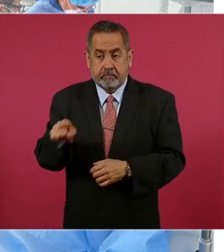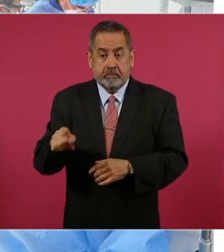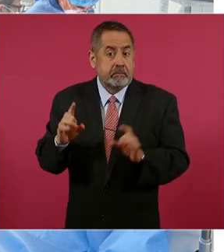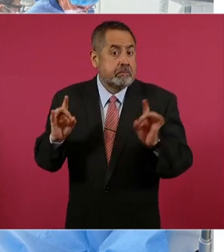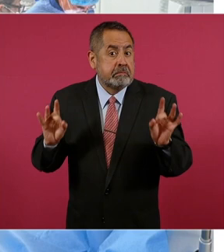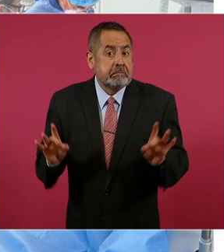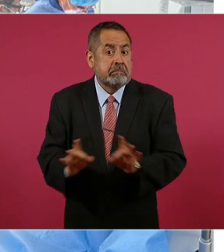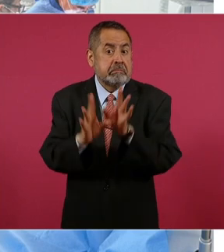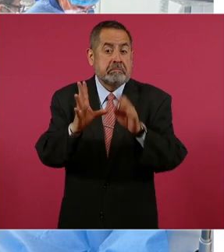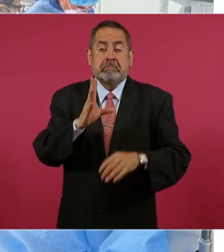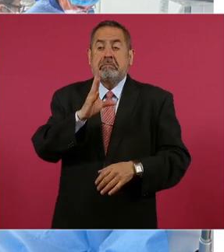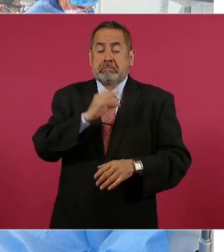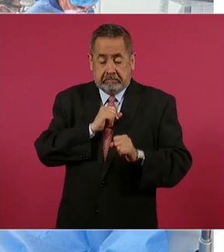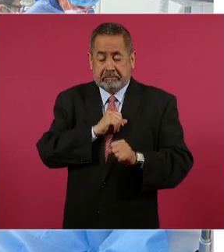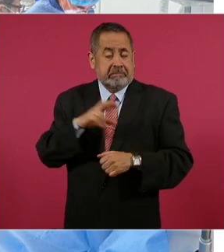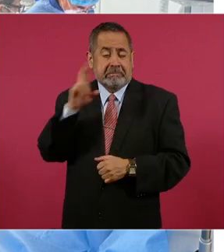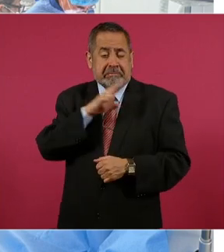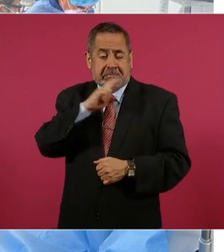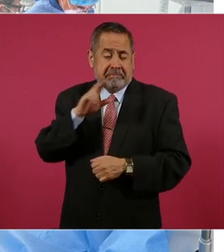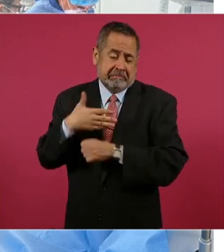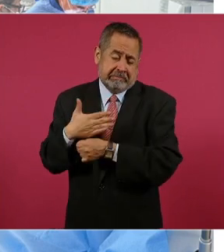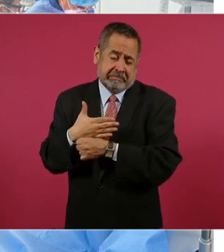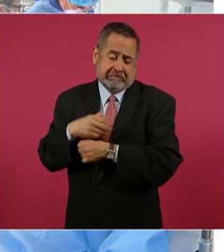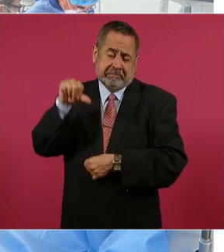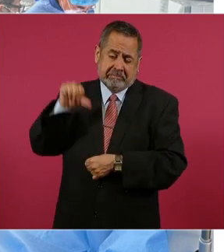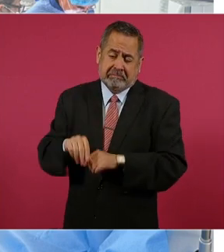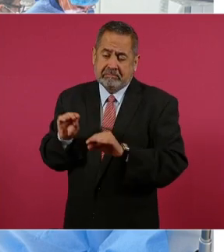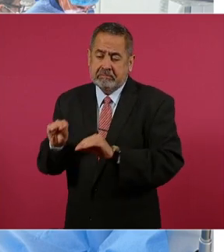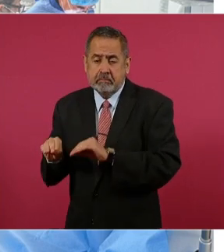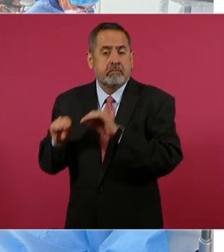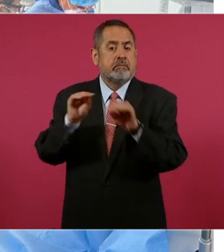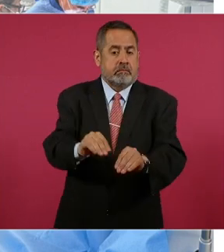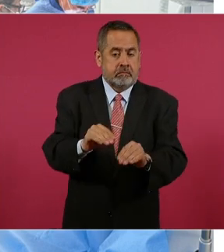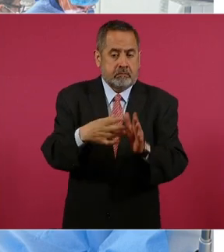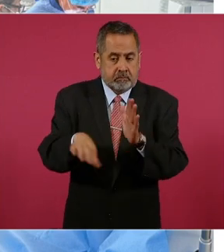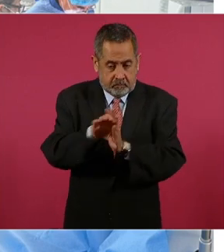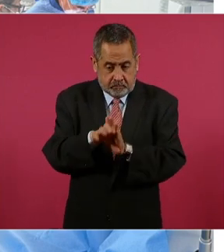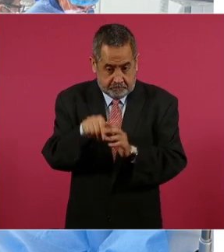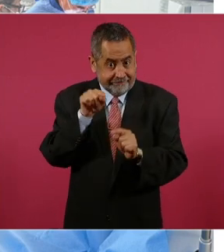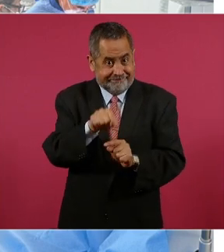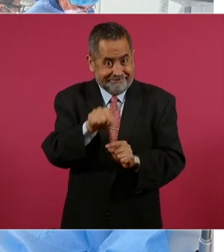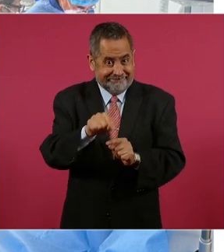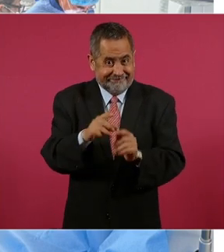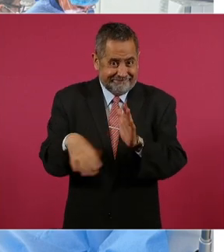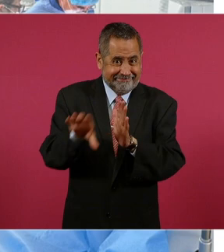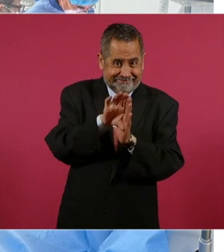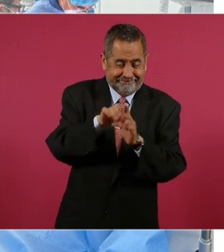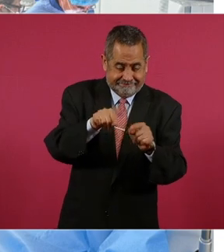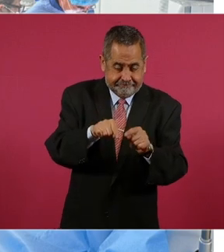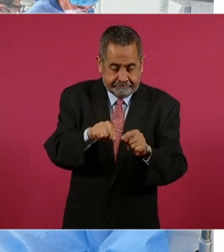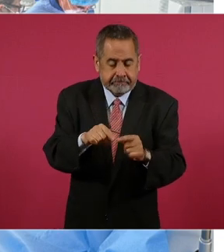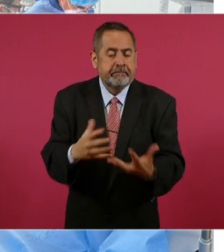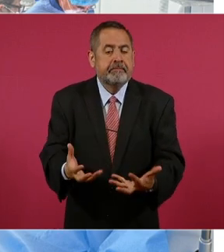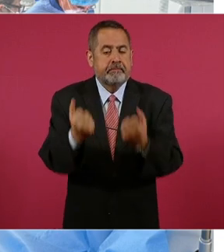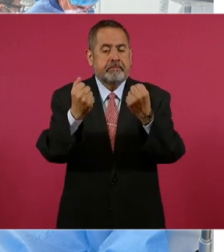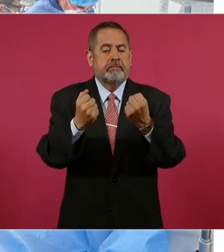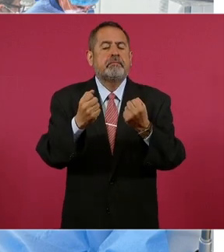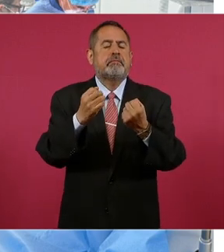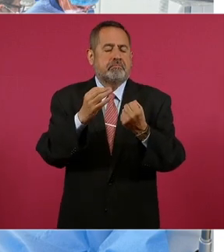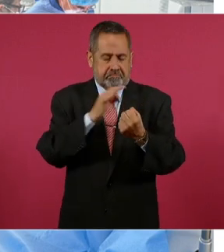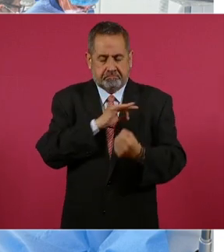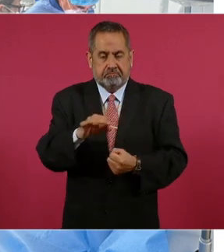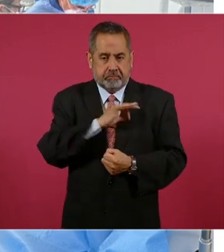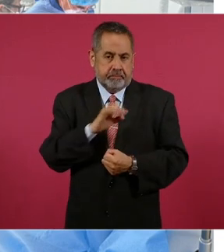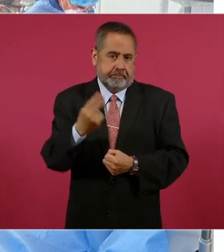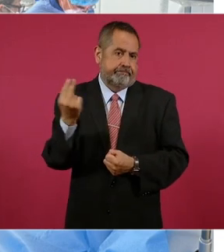que tener estos niveles de acceso y de capacidad instalada desde lo público para evitar subrogaciones, pero sobre todo